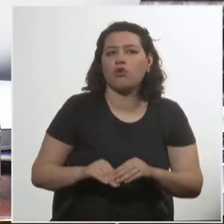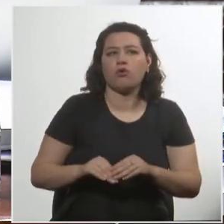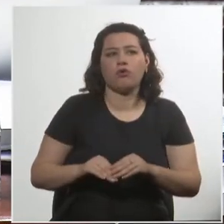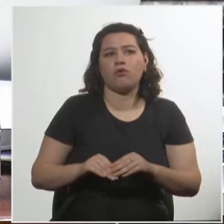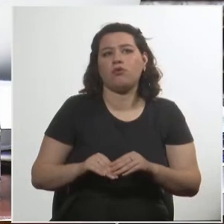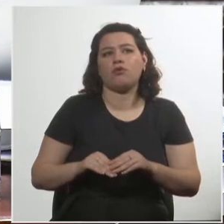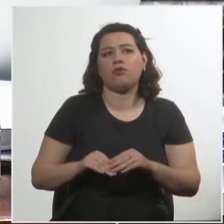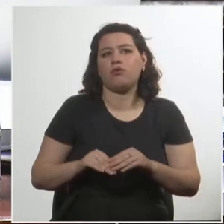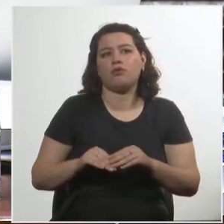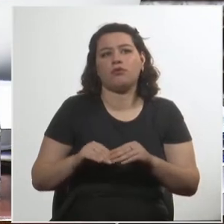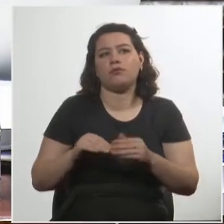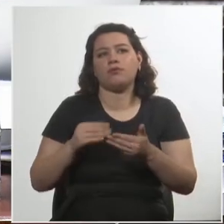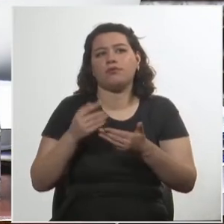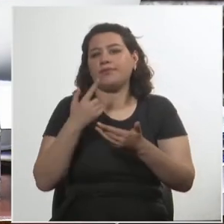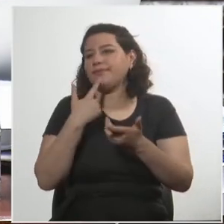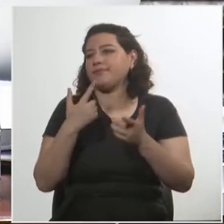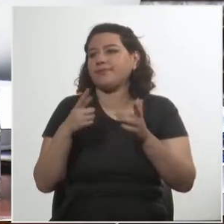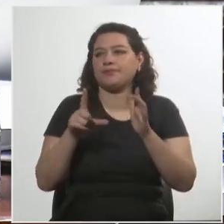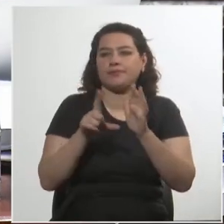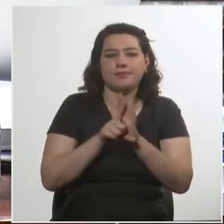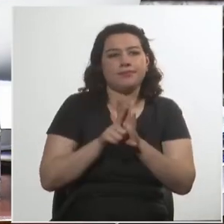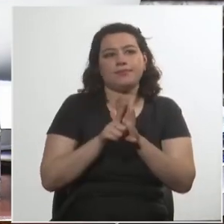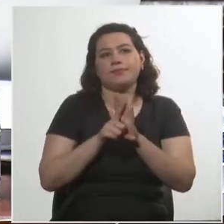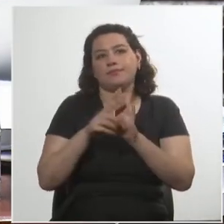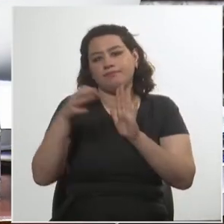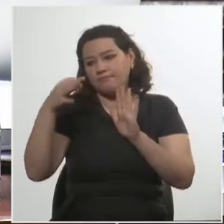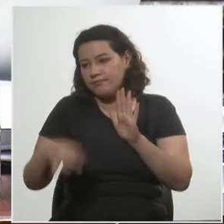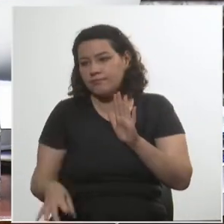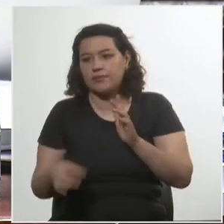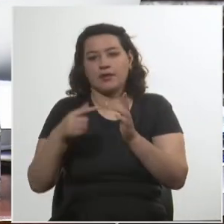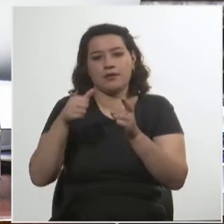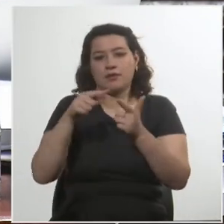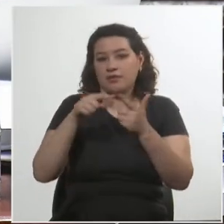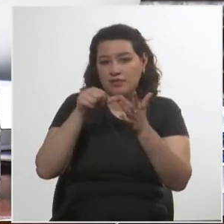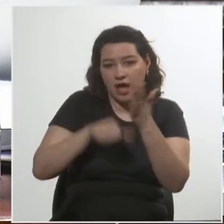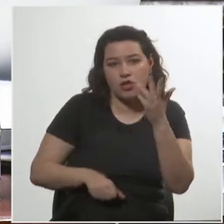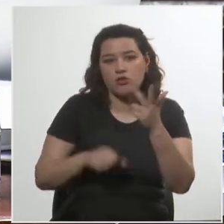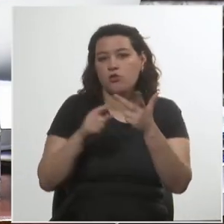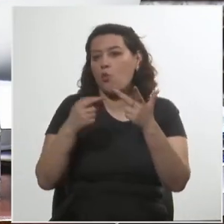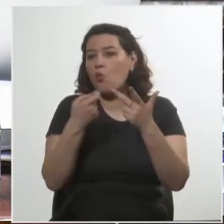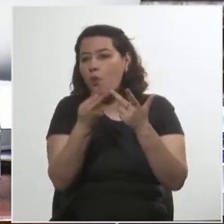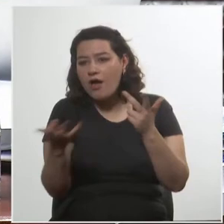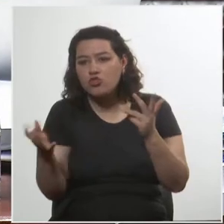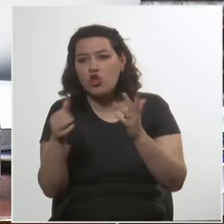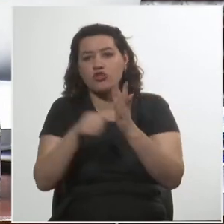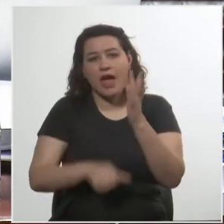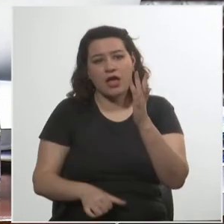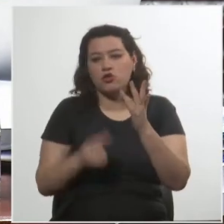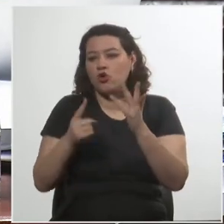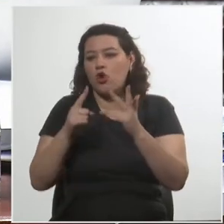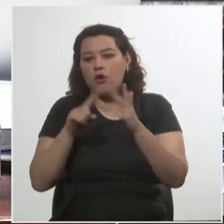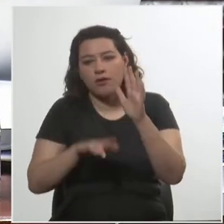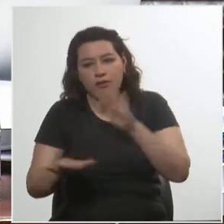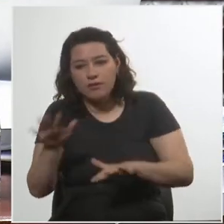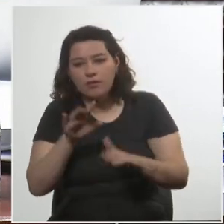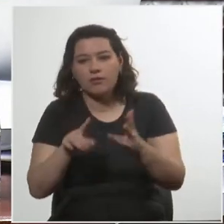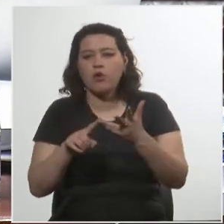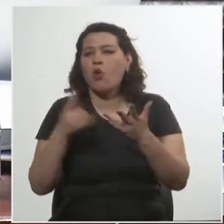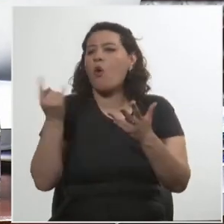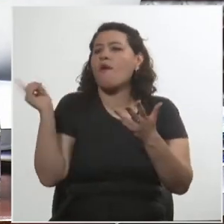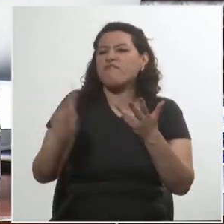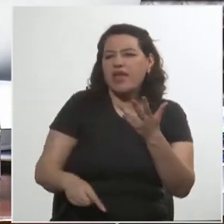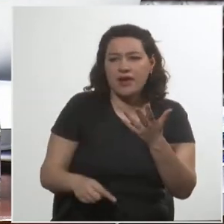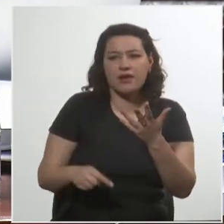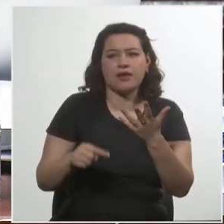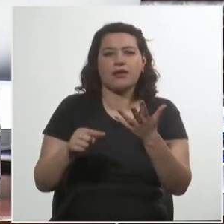responsabilidad extracontractual legitimación activa daño Quantum del daño y a reparar nexo causal